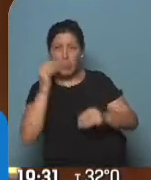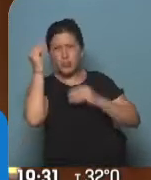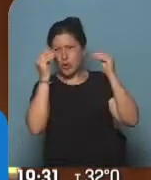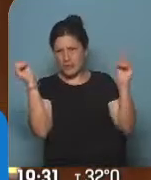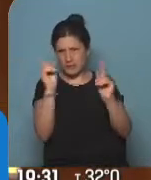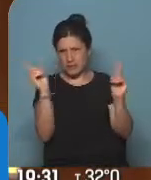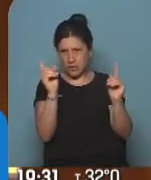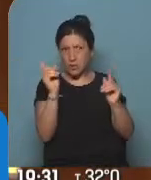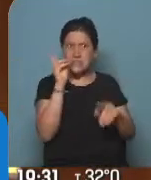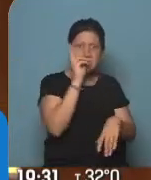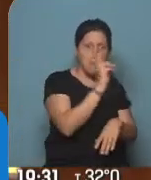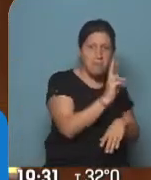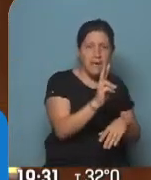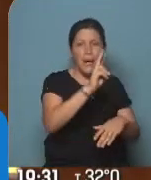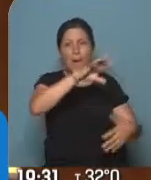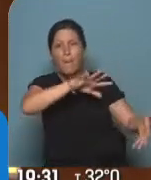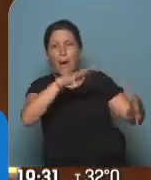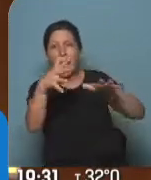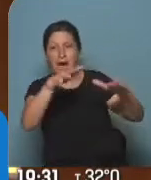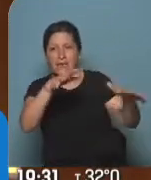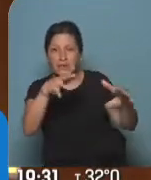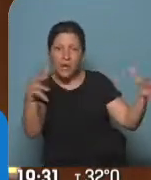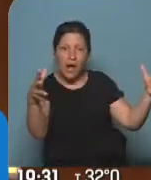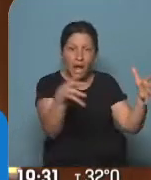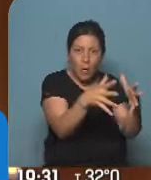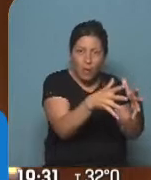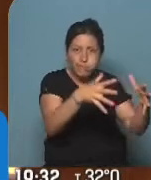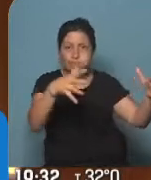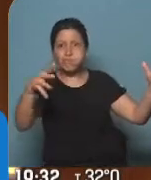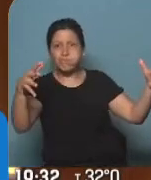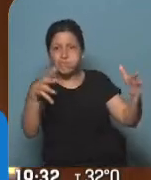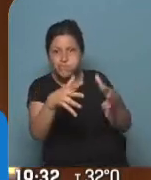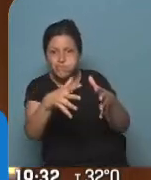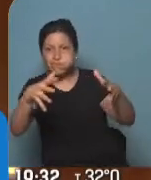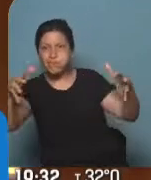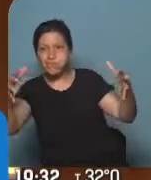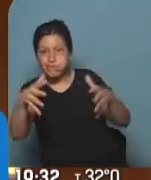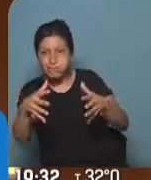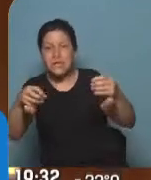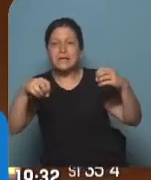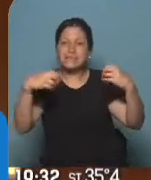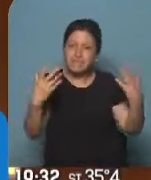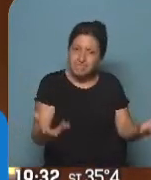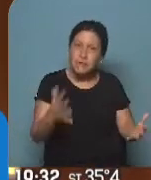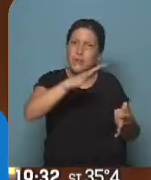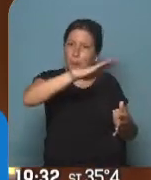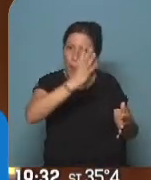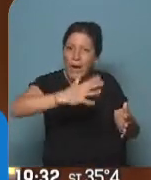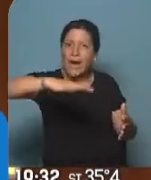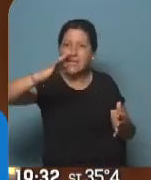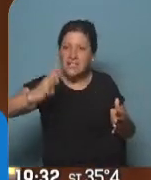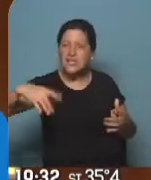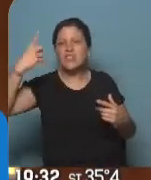uno mira la variación que tuvo, que acumuló, porque en realidad venía de abajo de la banda, uno puede decir, bueno, la variación fue significativa durante los